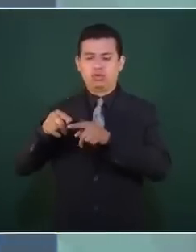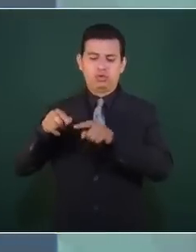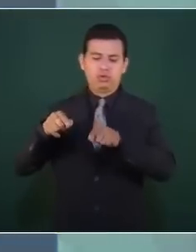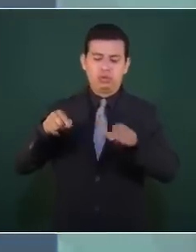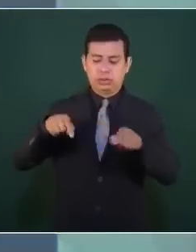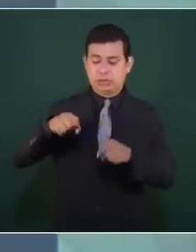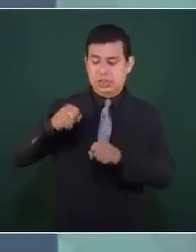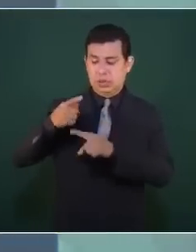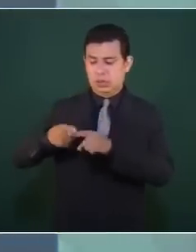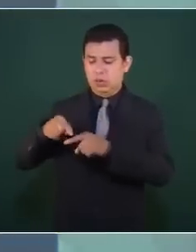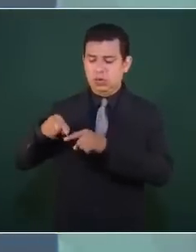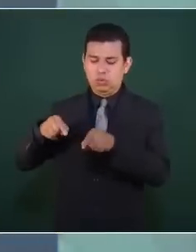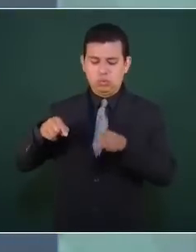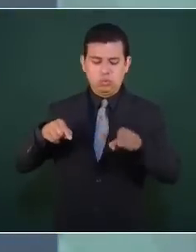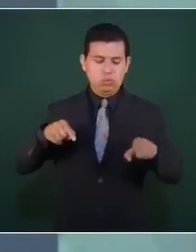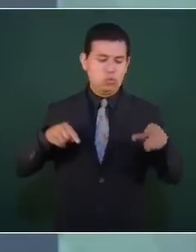Coatzacoalcos, carga y pasajero.